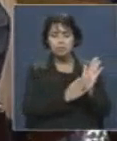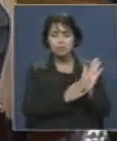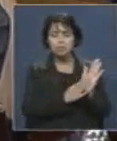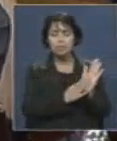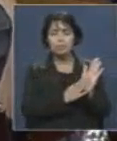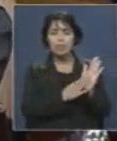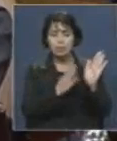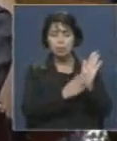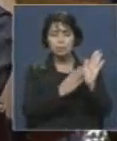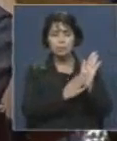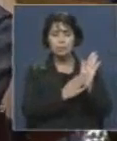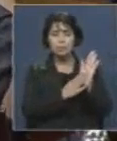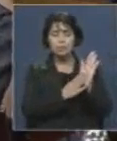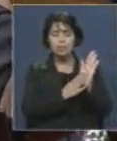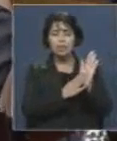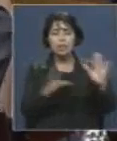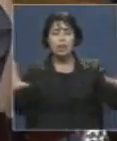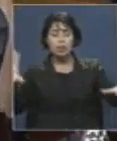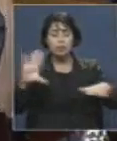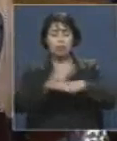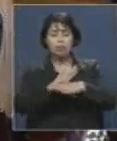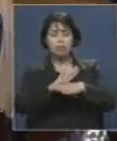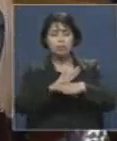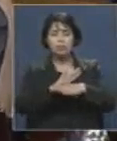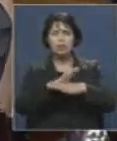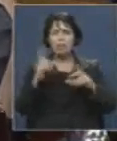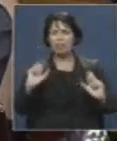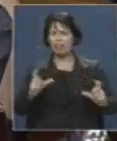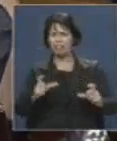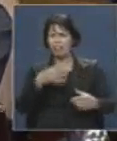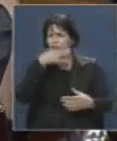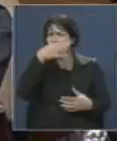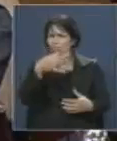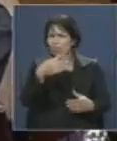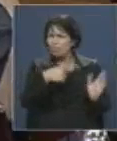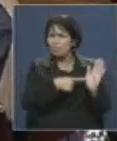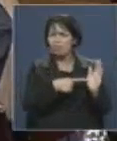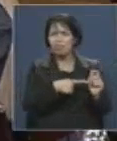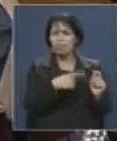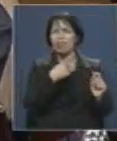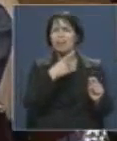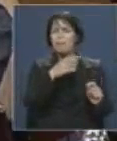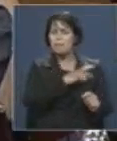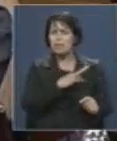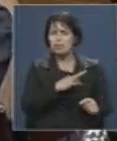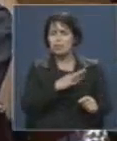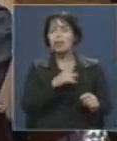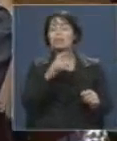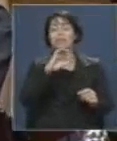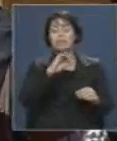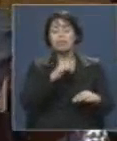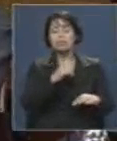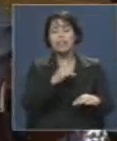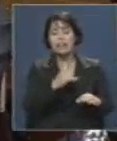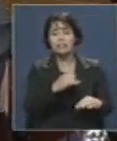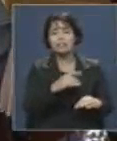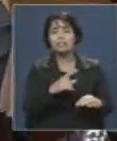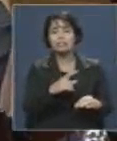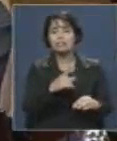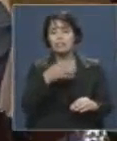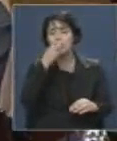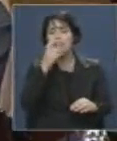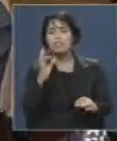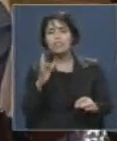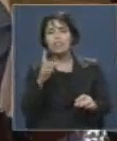dice, es comprobar la concordancia, miren la gravedad de lo que dice, entre el relato y el periodo de gestación de la mujer que acusa